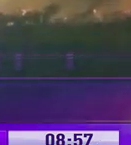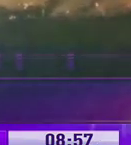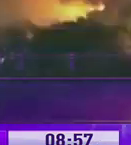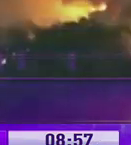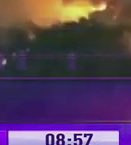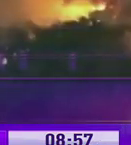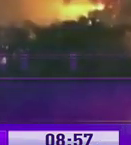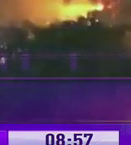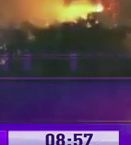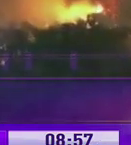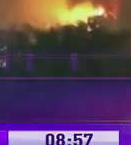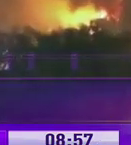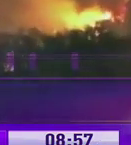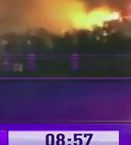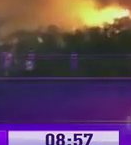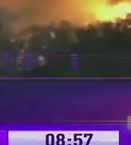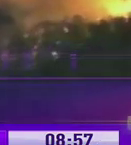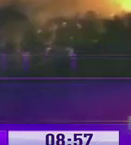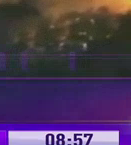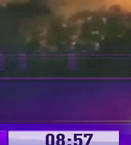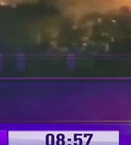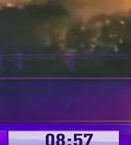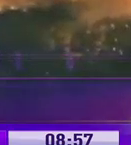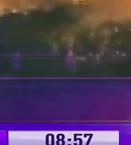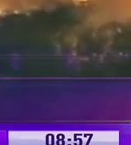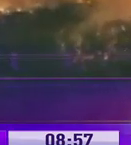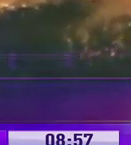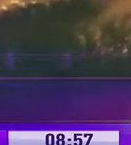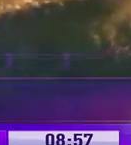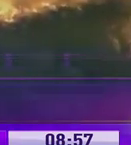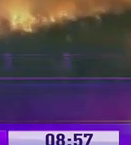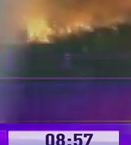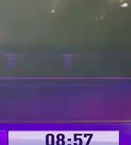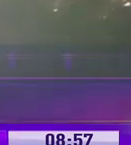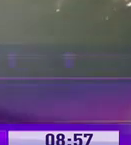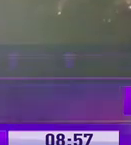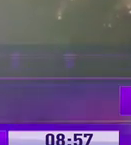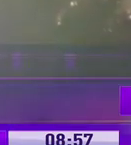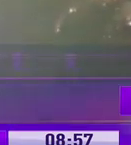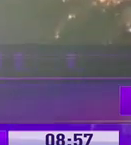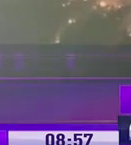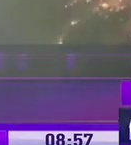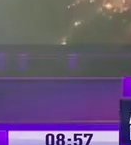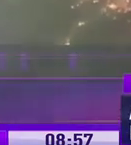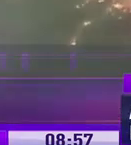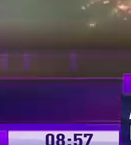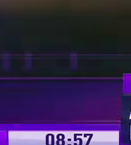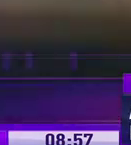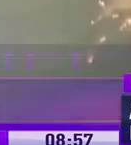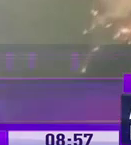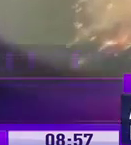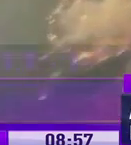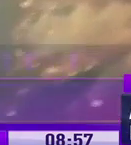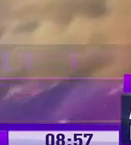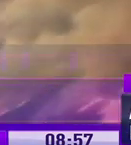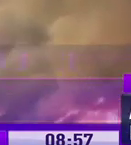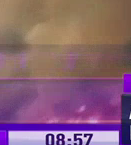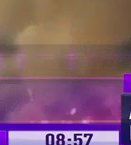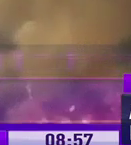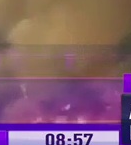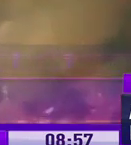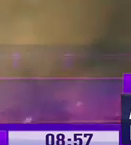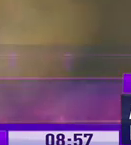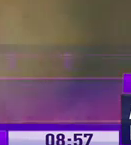noticias internacionales y los incendios forestales arrasan en Australia, acabando lamentablemente con bosques y